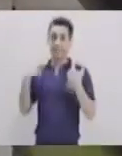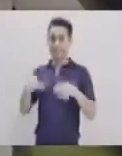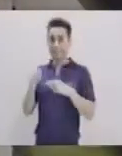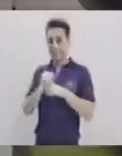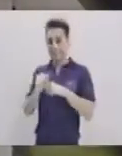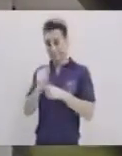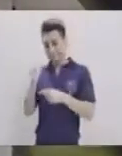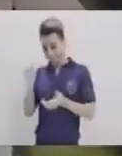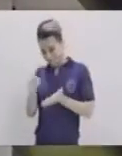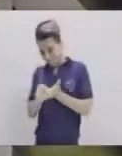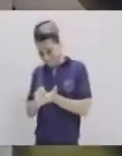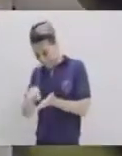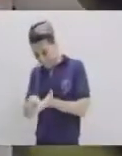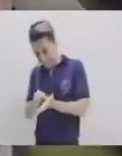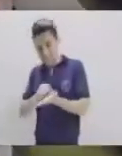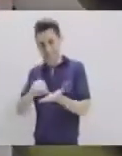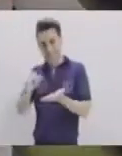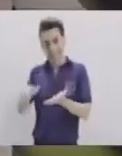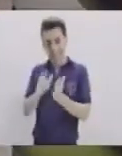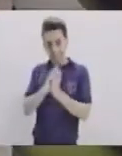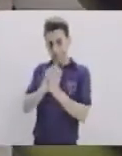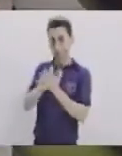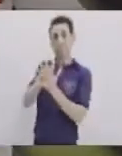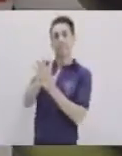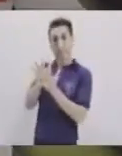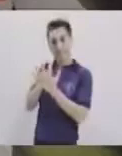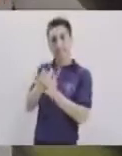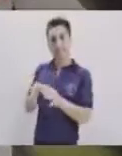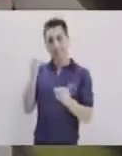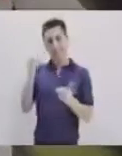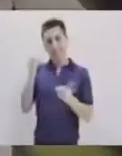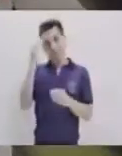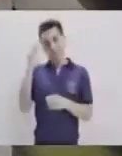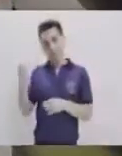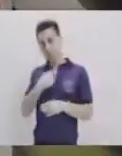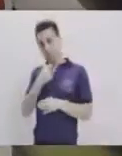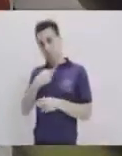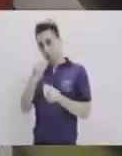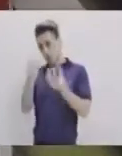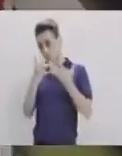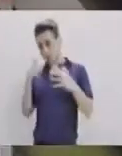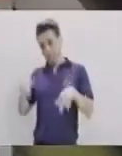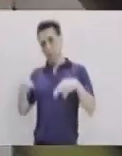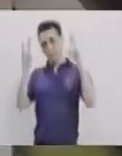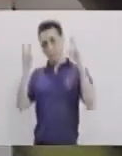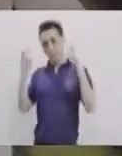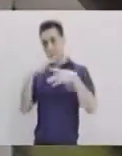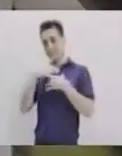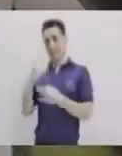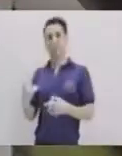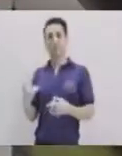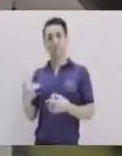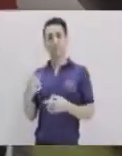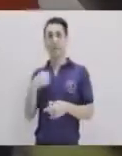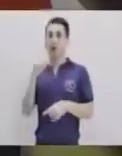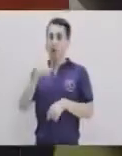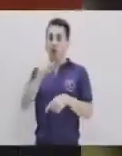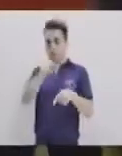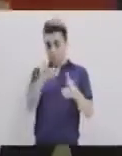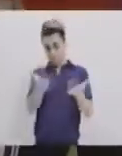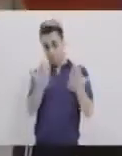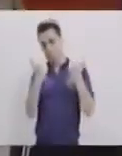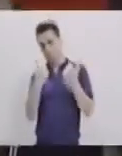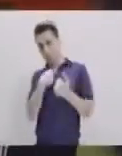realizar todas estas manualidades con textura. Muchas gracias, profe, por haber compartido este tema tan interesante con nosotros. Yo lo voy a